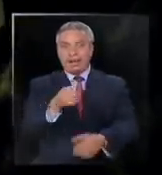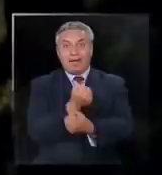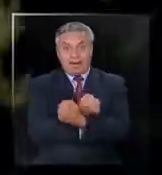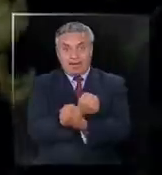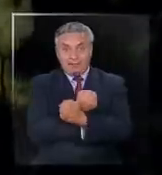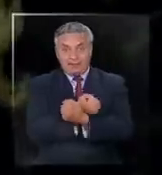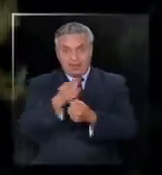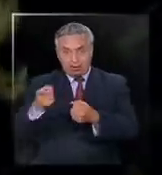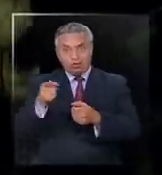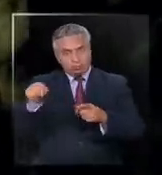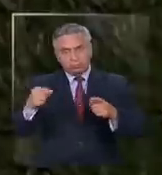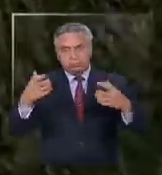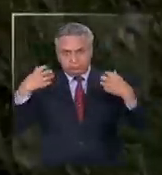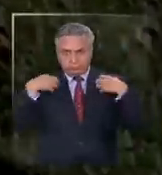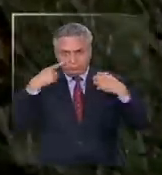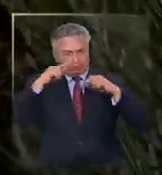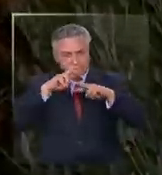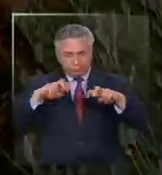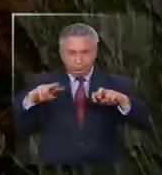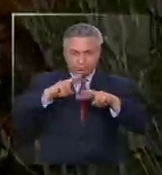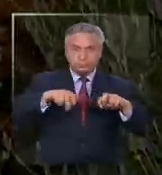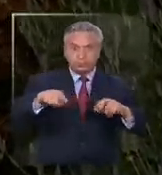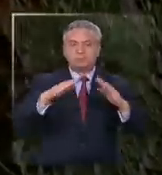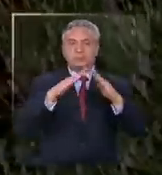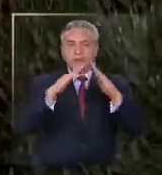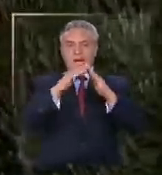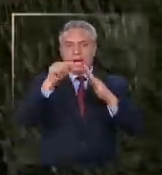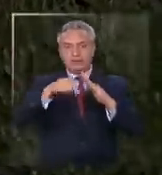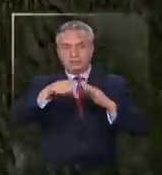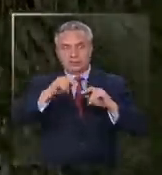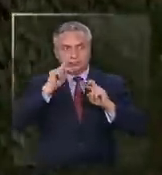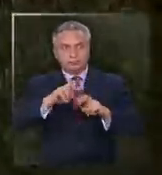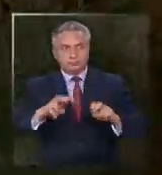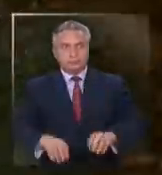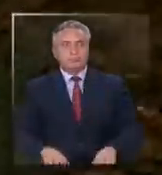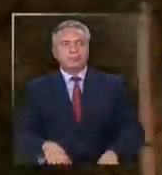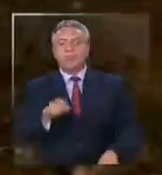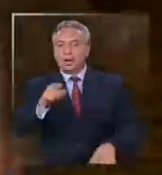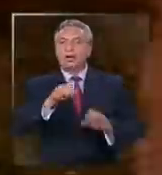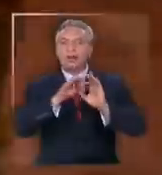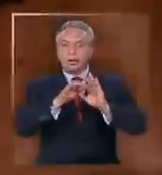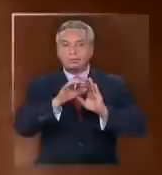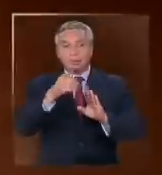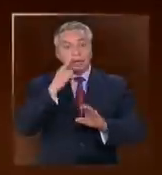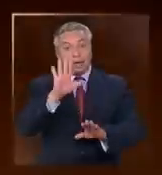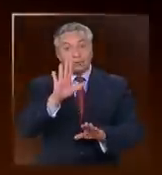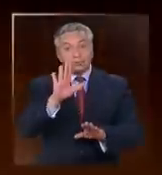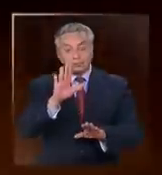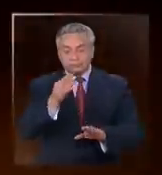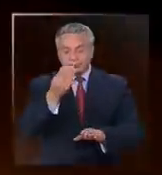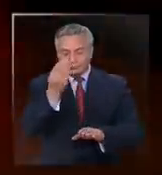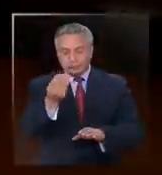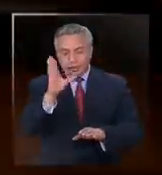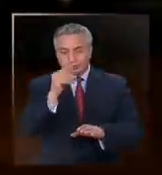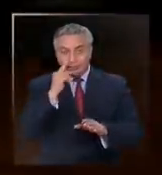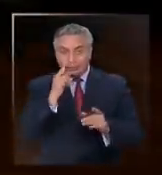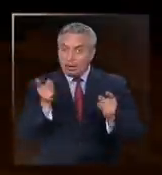pericias correspondientes aquí, justo en su casa. Bien, Camilo, muchas gracias. Volvemos contigo si es necesario. Buenas noches.